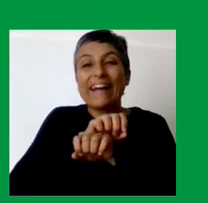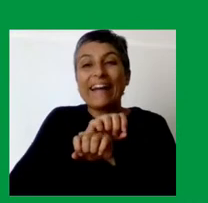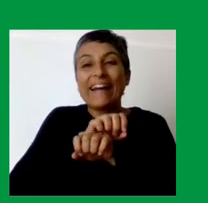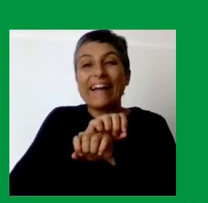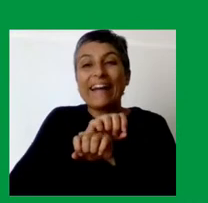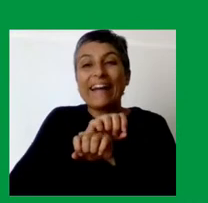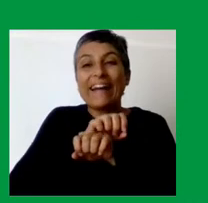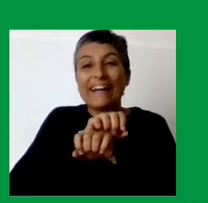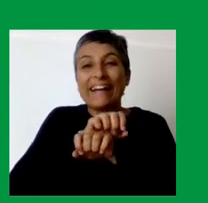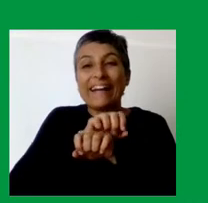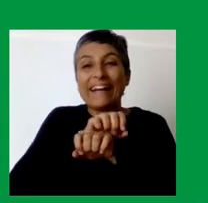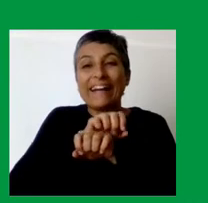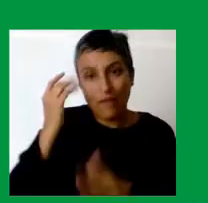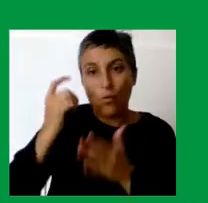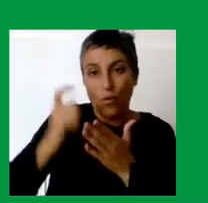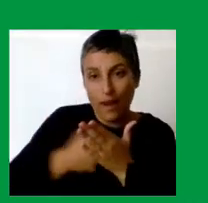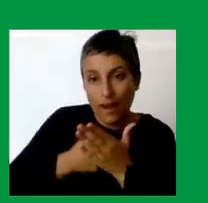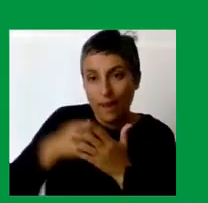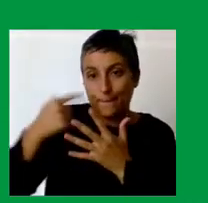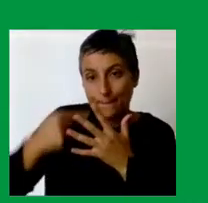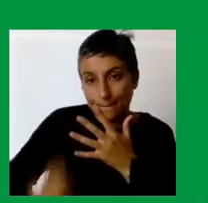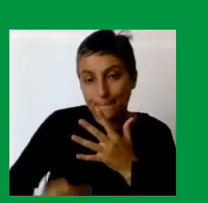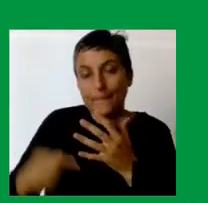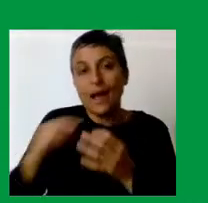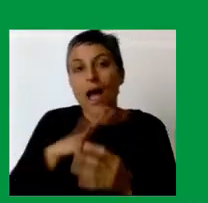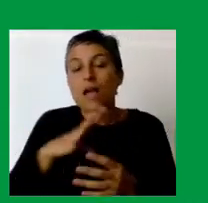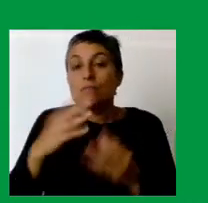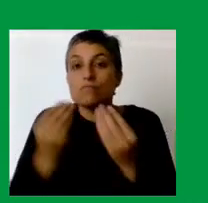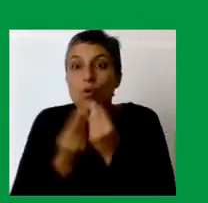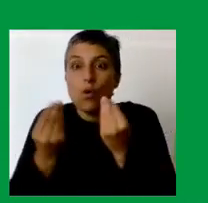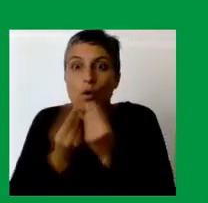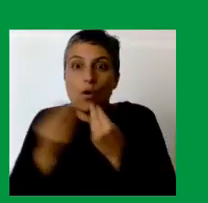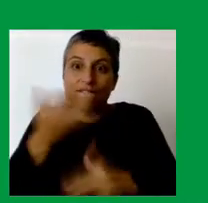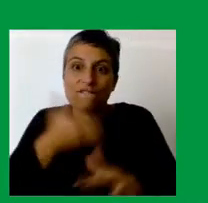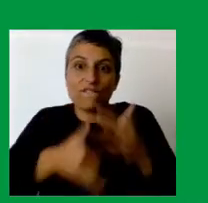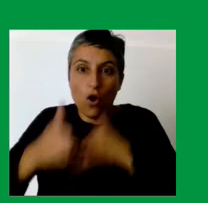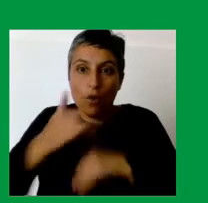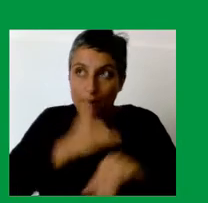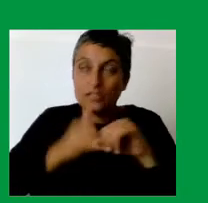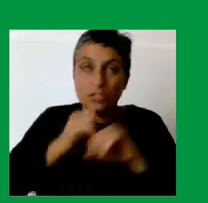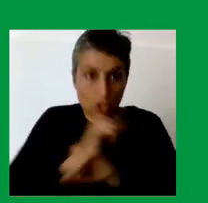utilizamos, cantidad de datos masivos que está disponible